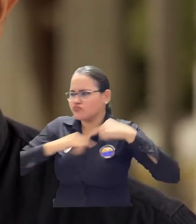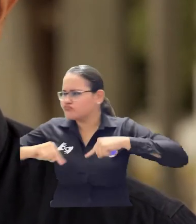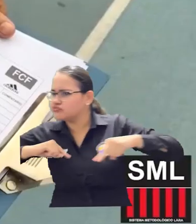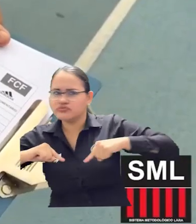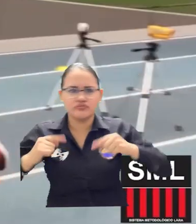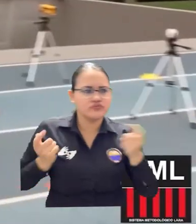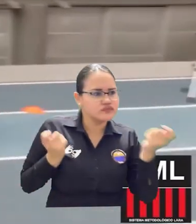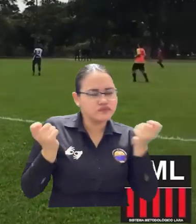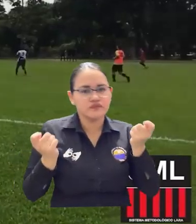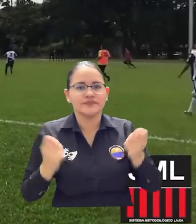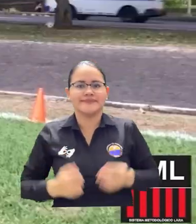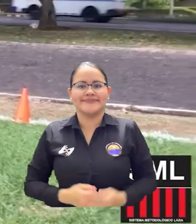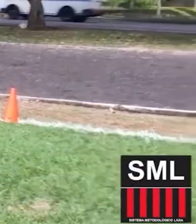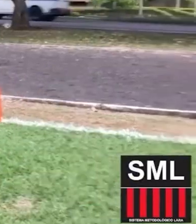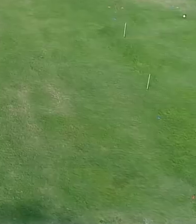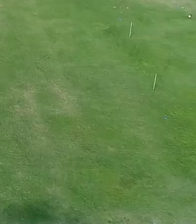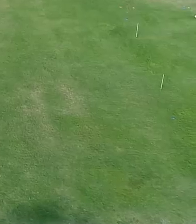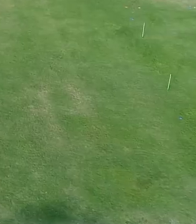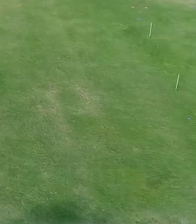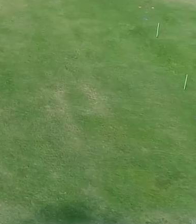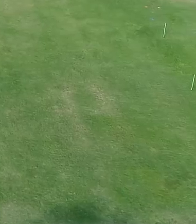Superiores.